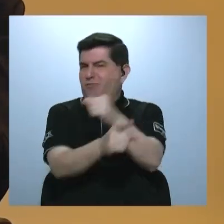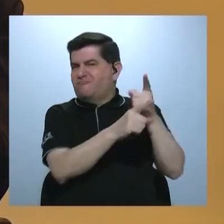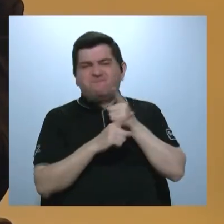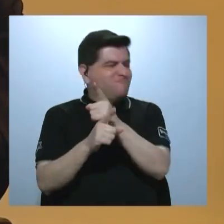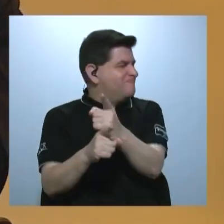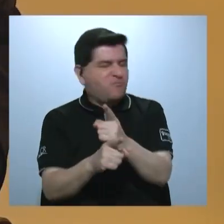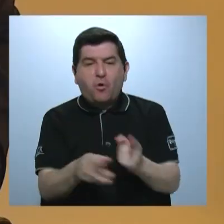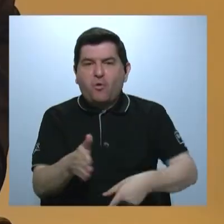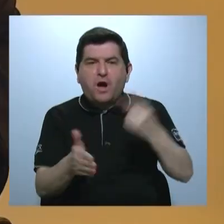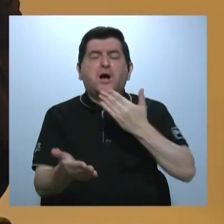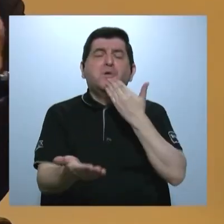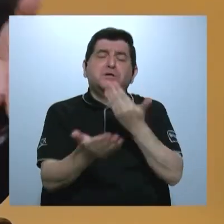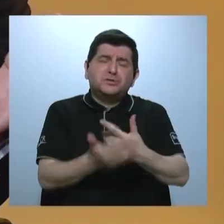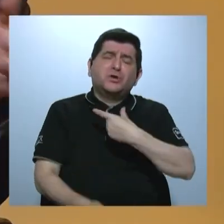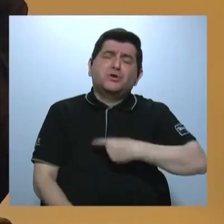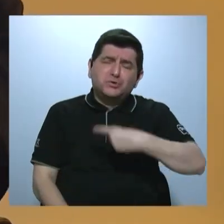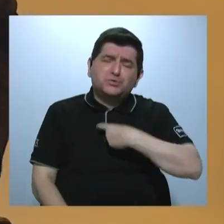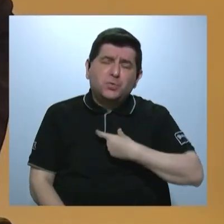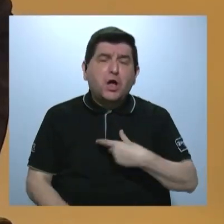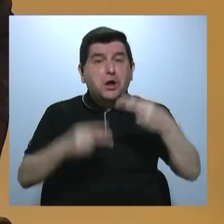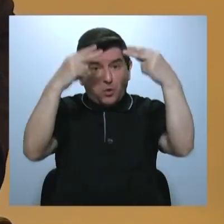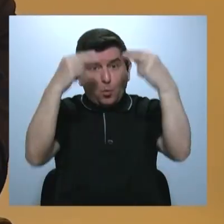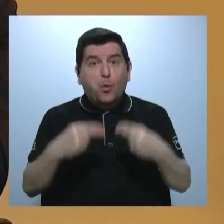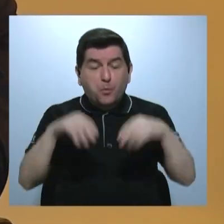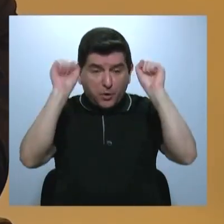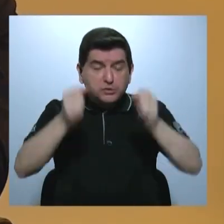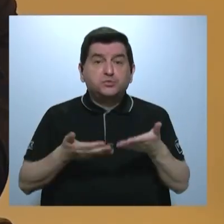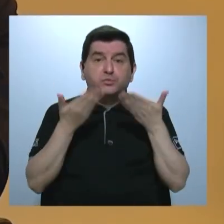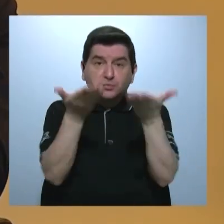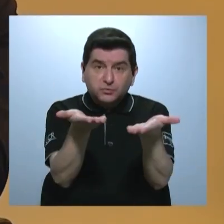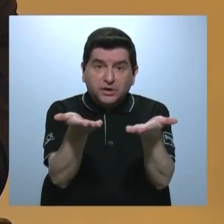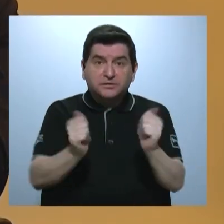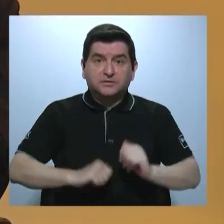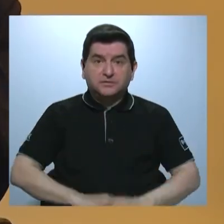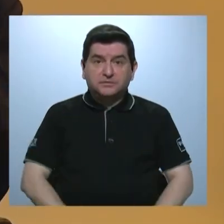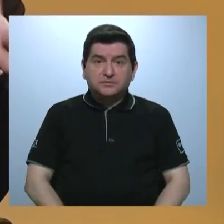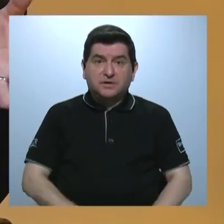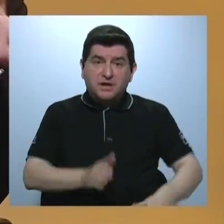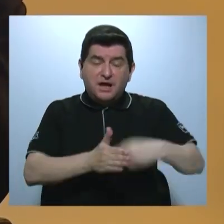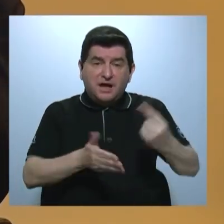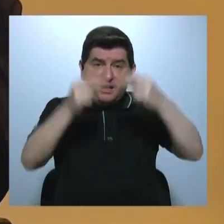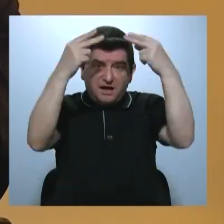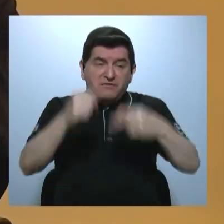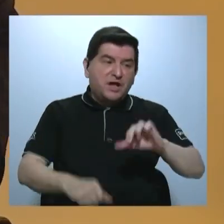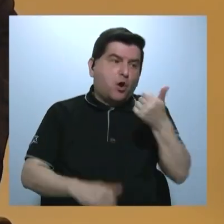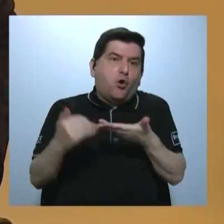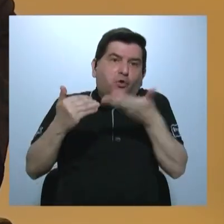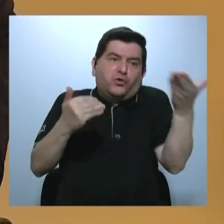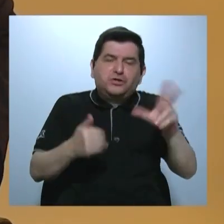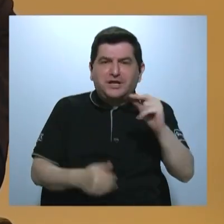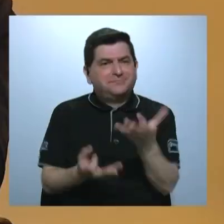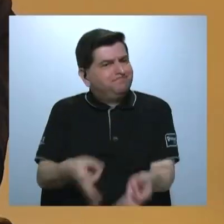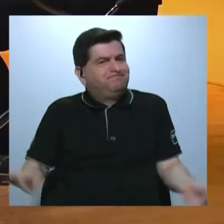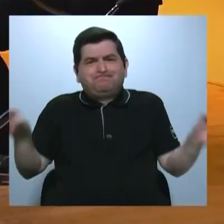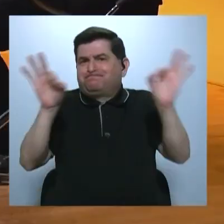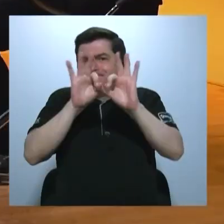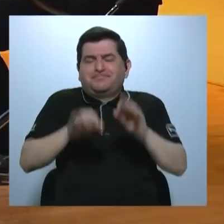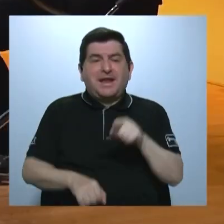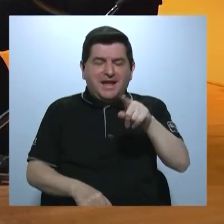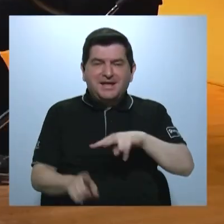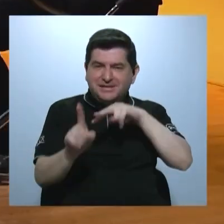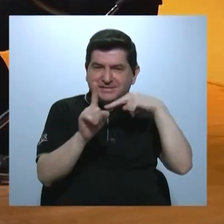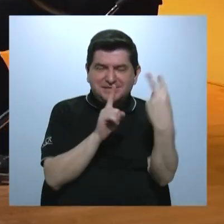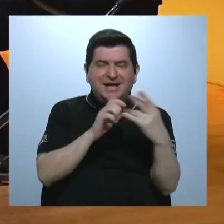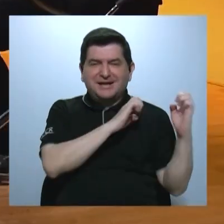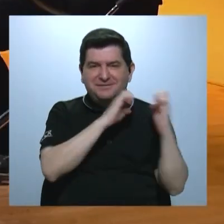más que hayan a veces buenas intenciones, incluso presupuesto que se le pueda dedicar, que a veces el presupuesto se van a otras cosas que tal vez no sean tan importantes. Esa es la visión estratégica